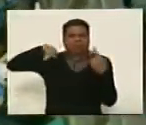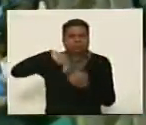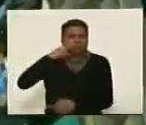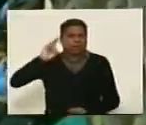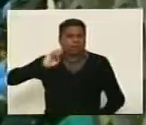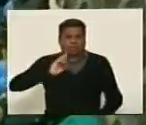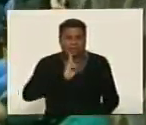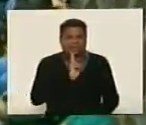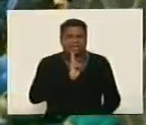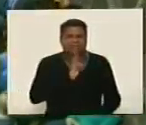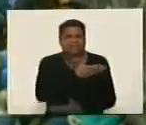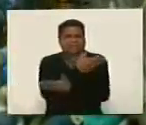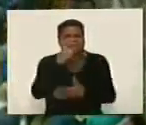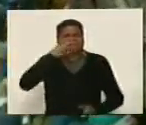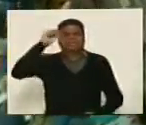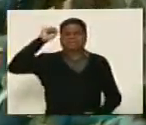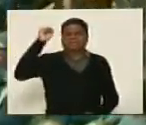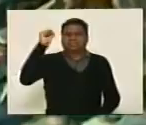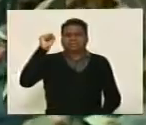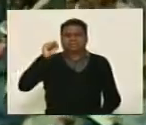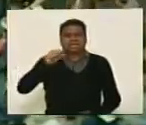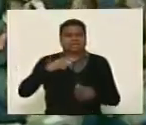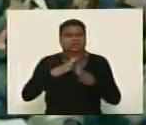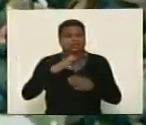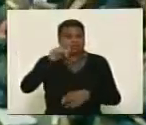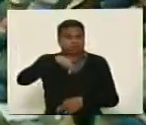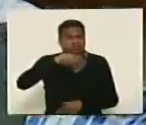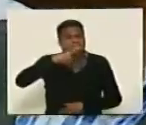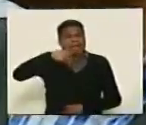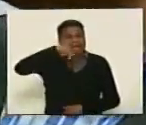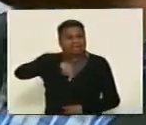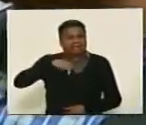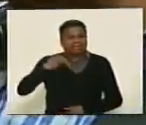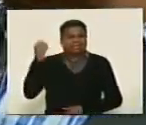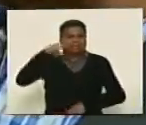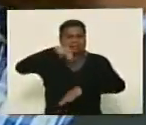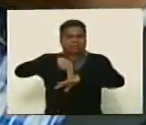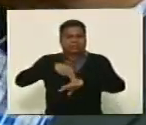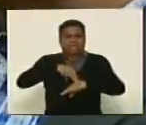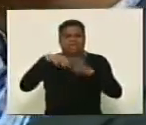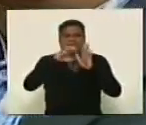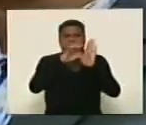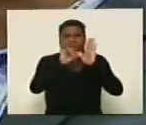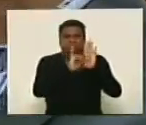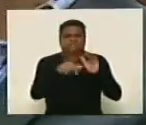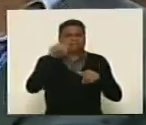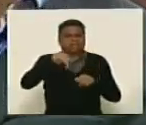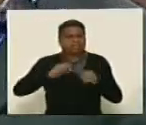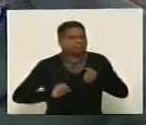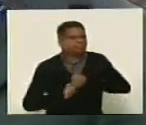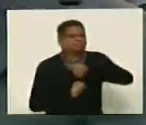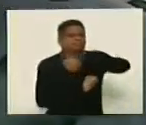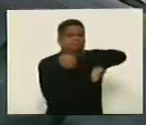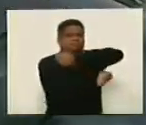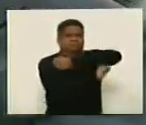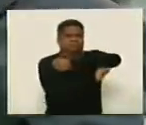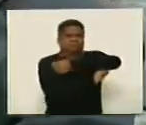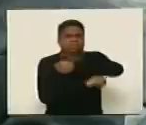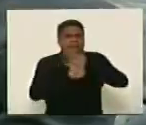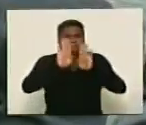Así, presidente Nicolás Maduro, que desde la Asamblea Nacional le damos todo el apoyo para que siga adelante. Creemos entonces